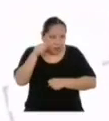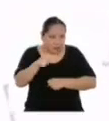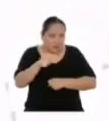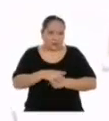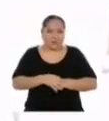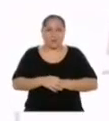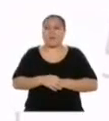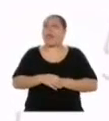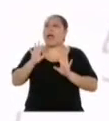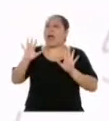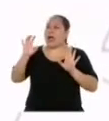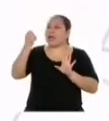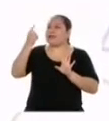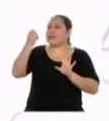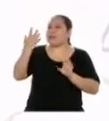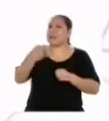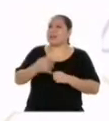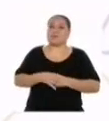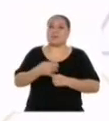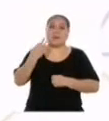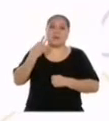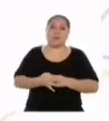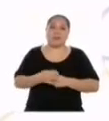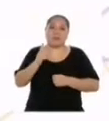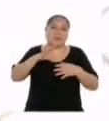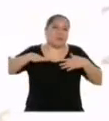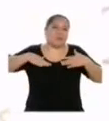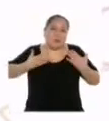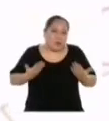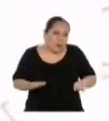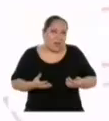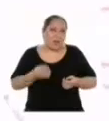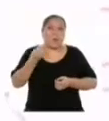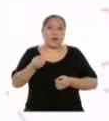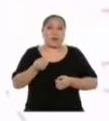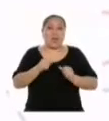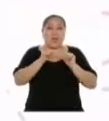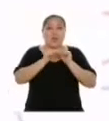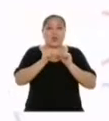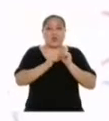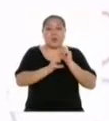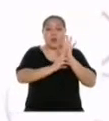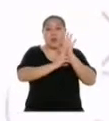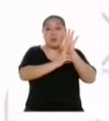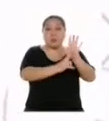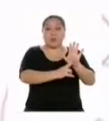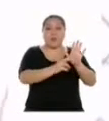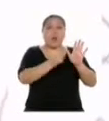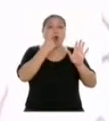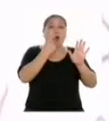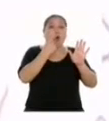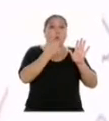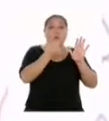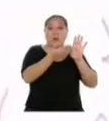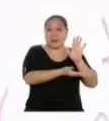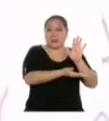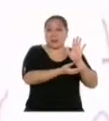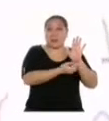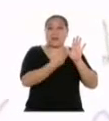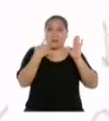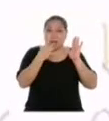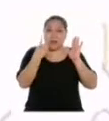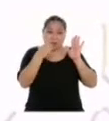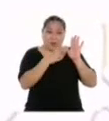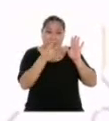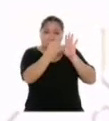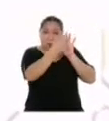eso. Entendido. En realidad no sería posible, porque el número que representa al género masculino, como vimos